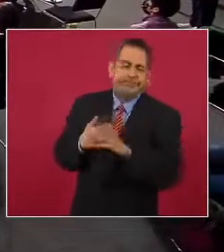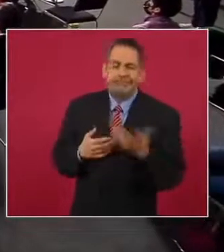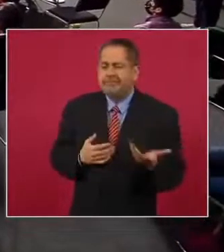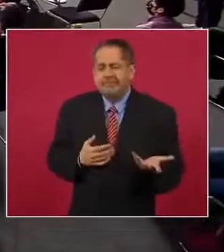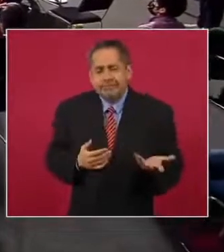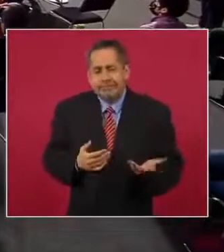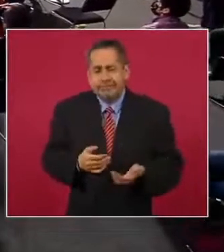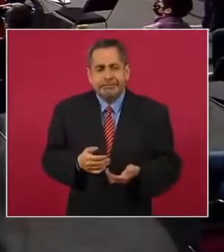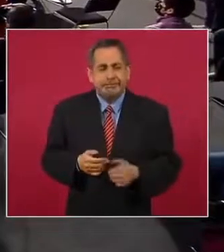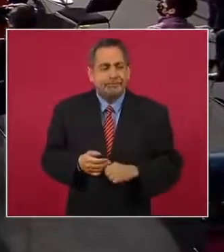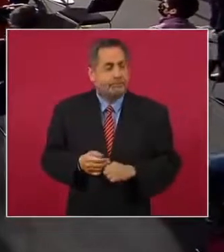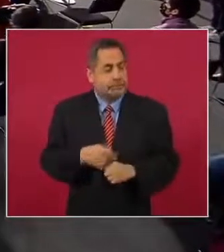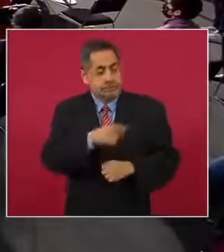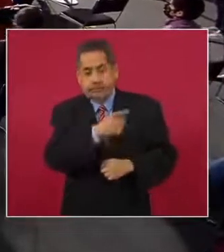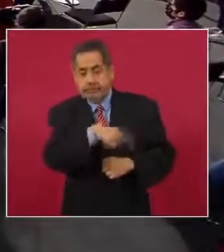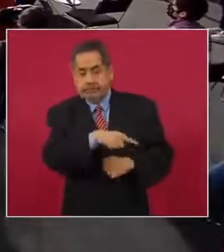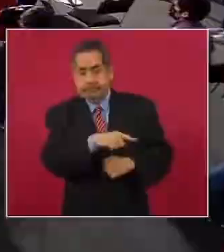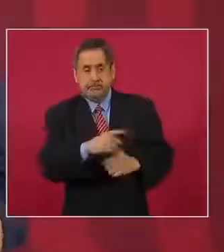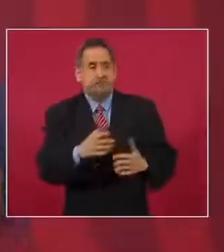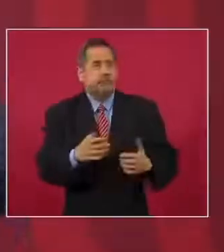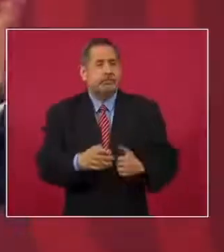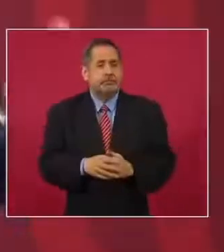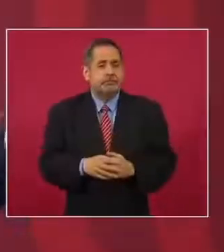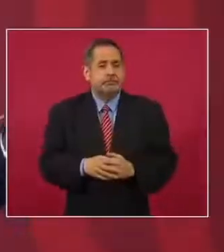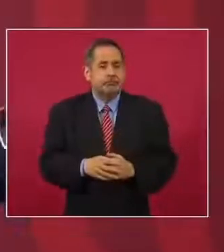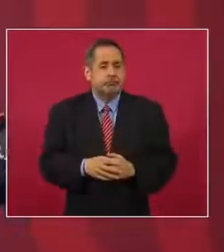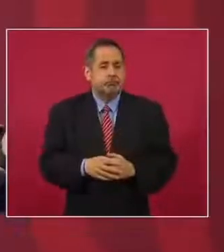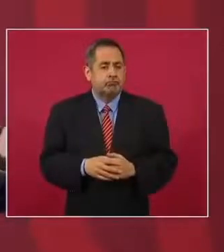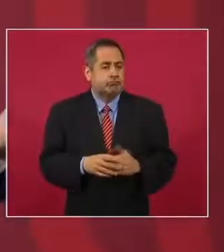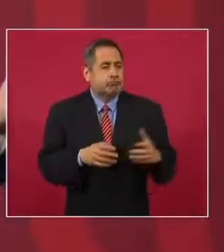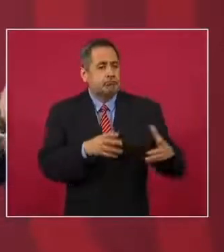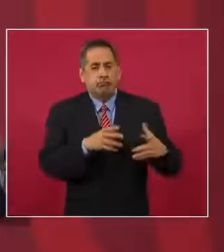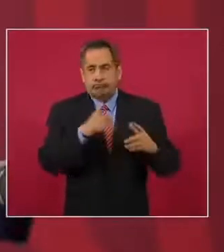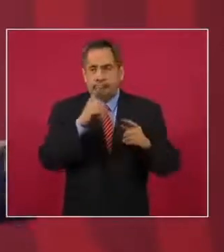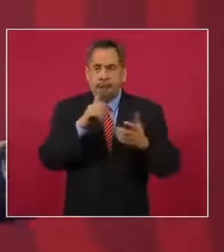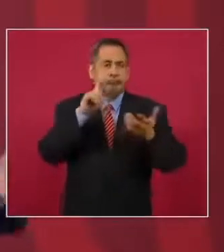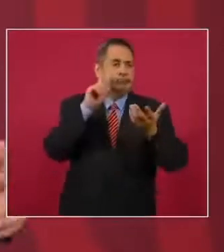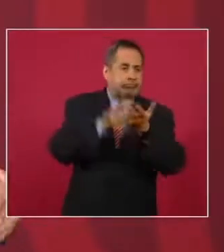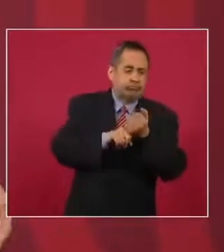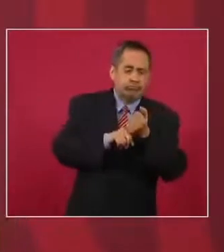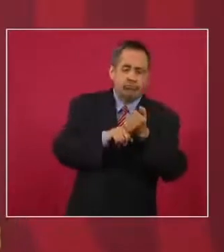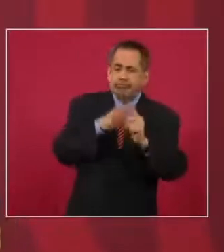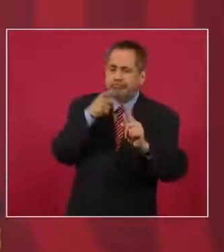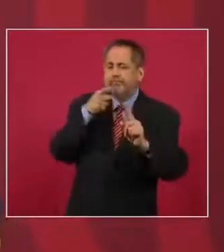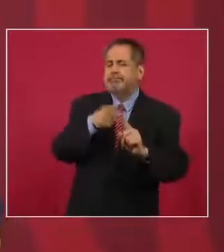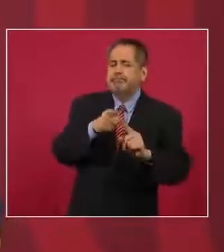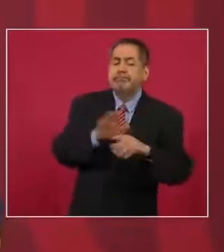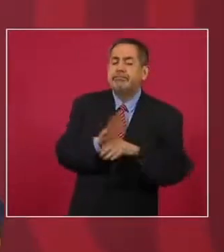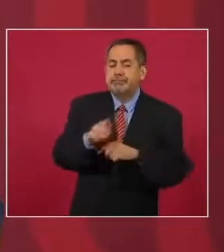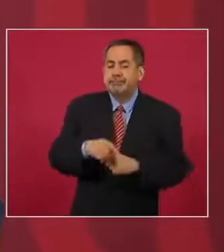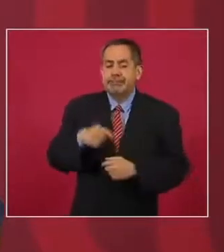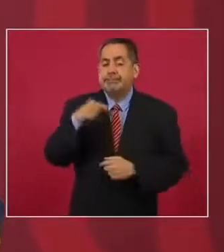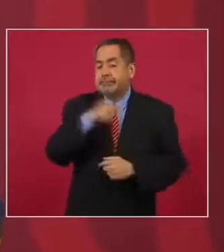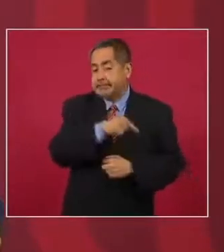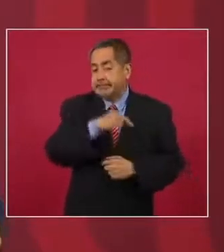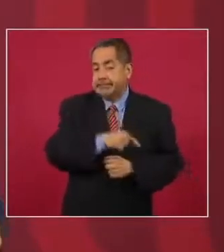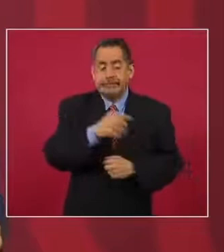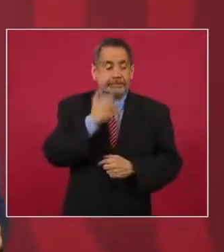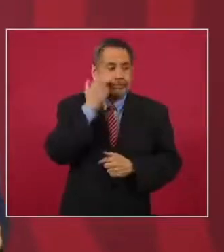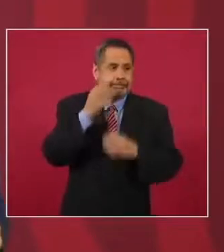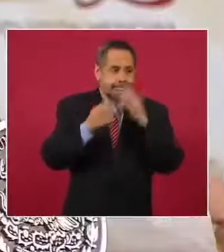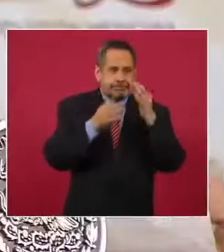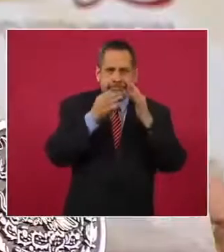causa de fondo. Es una campaña